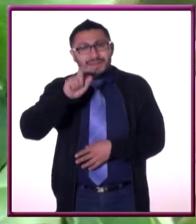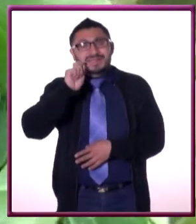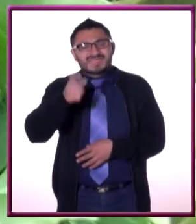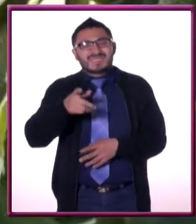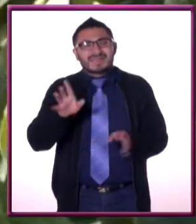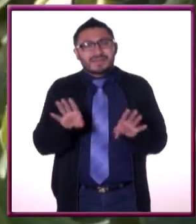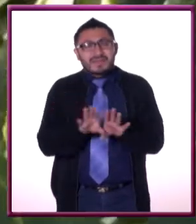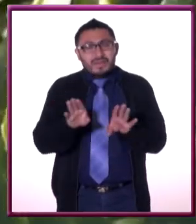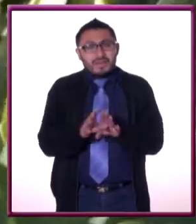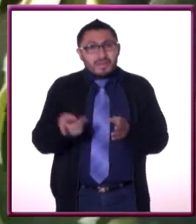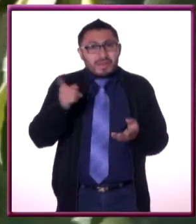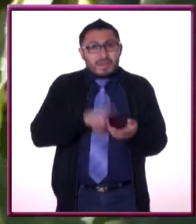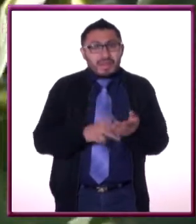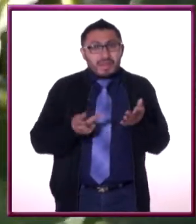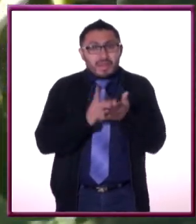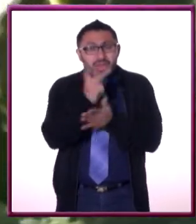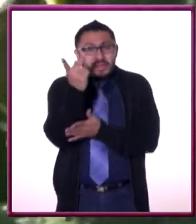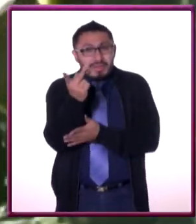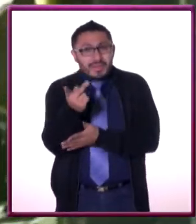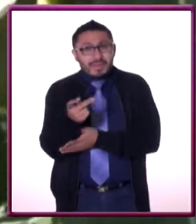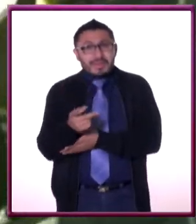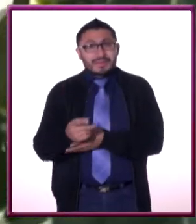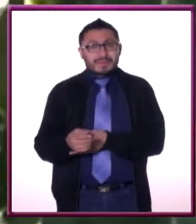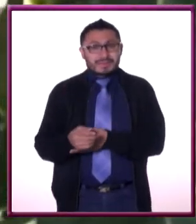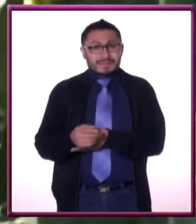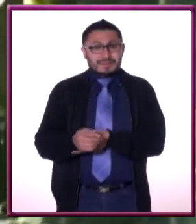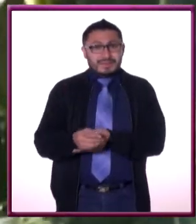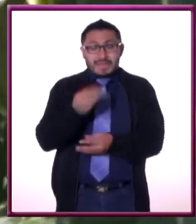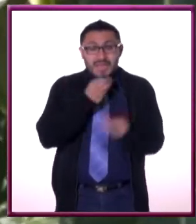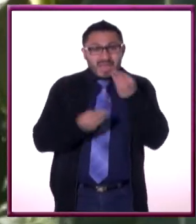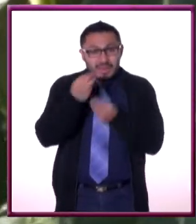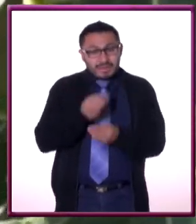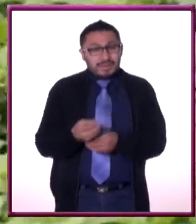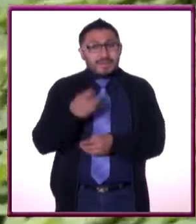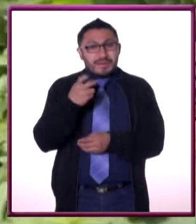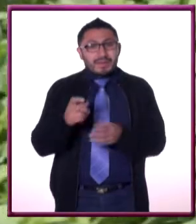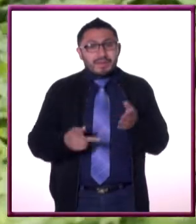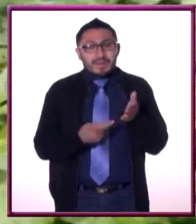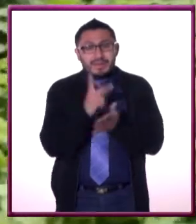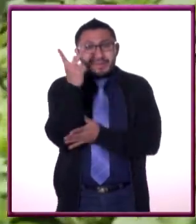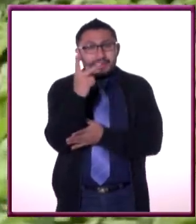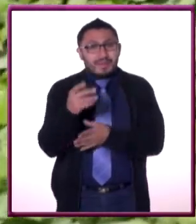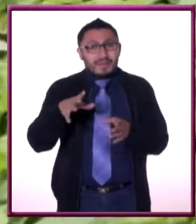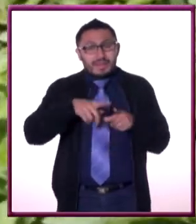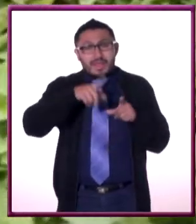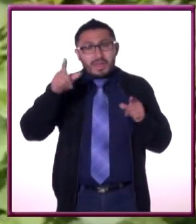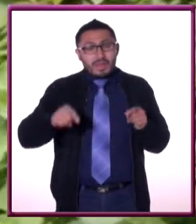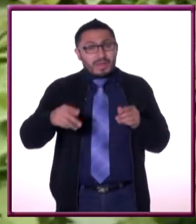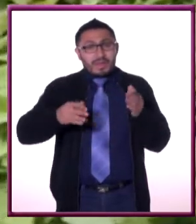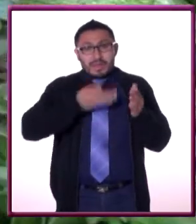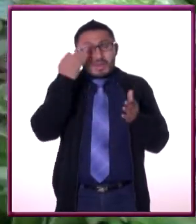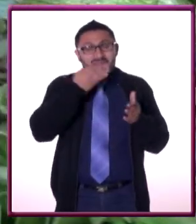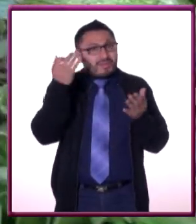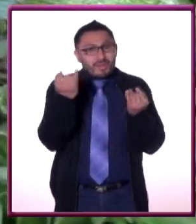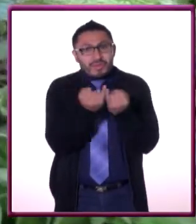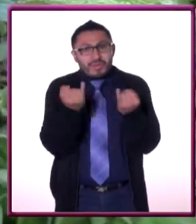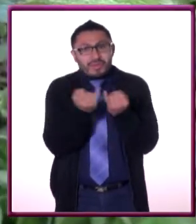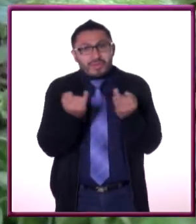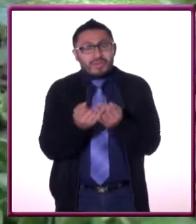son estas partes de las plantas tiernas comestibles. Pueden ser los tallos, las hojas, incluso las flores